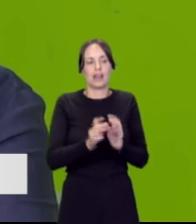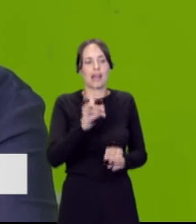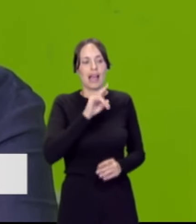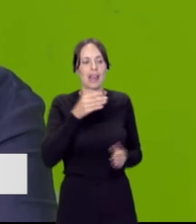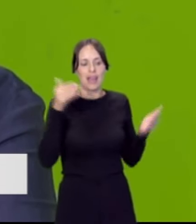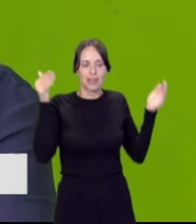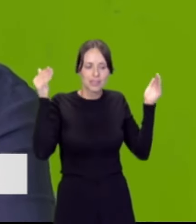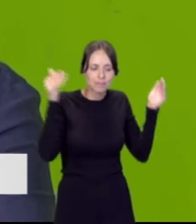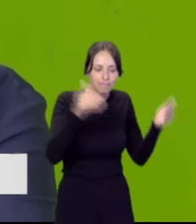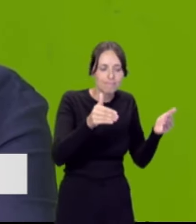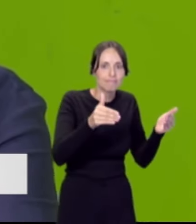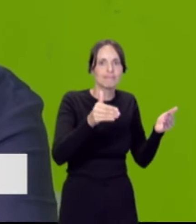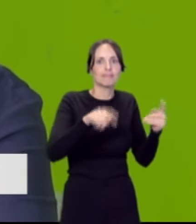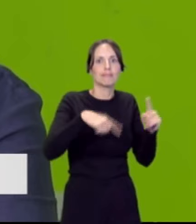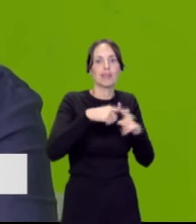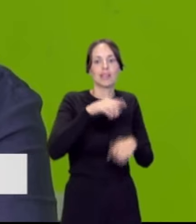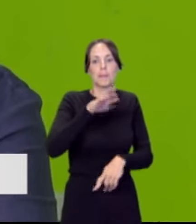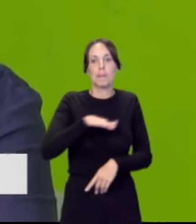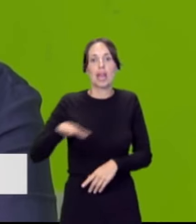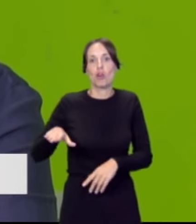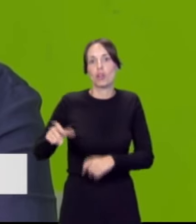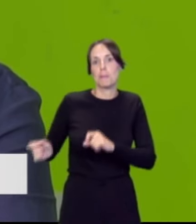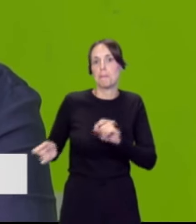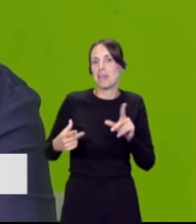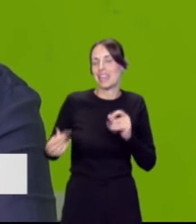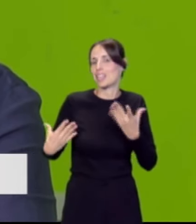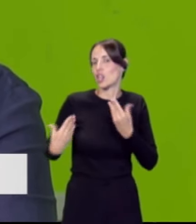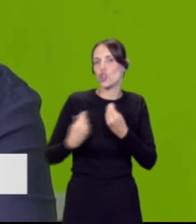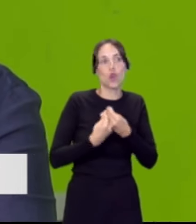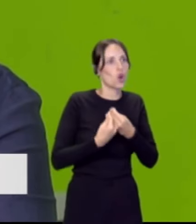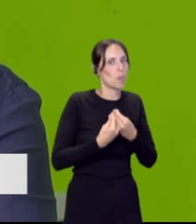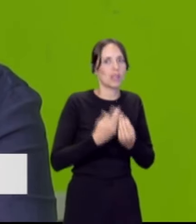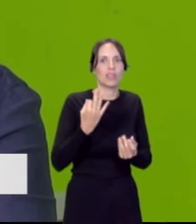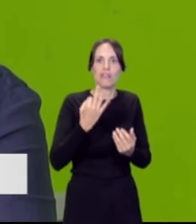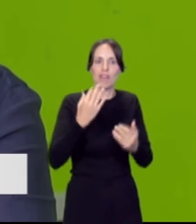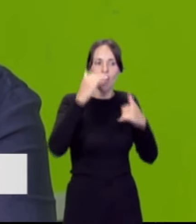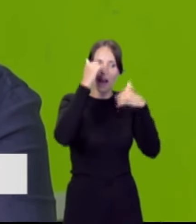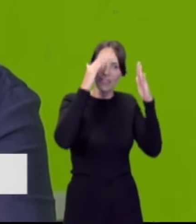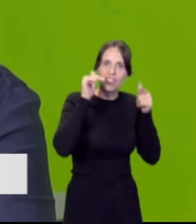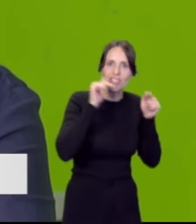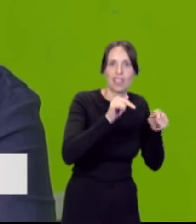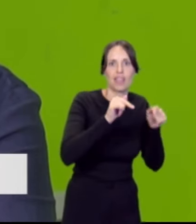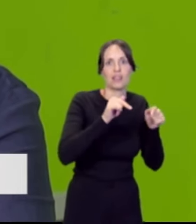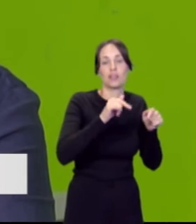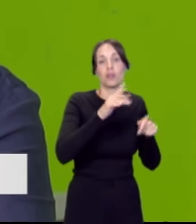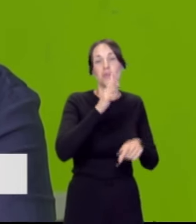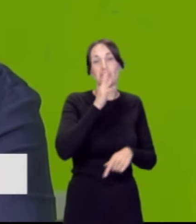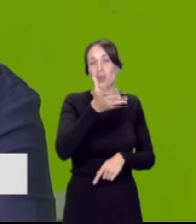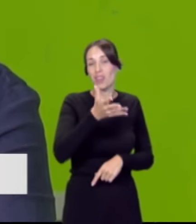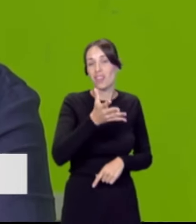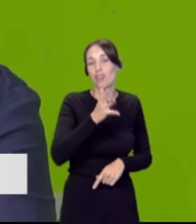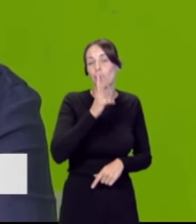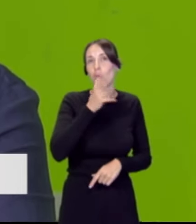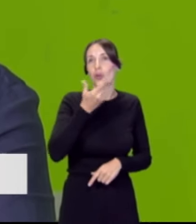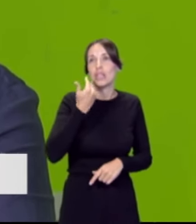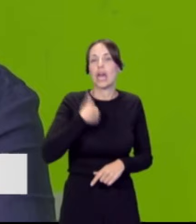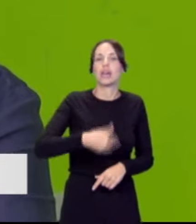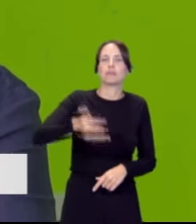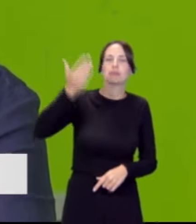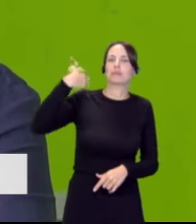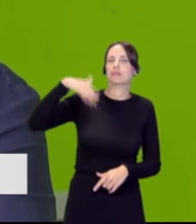todo piensen en los menores migrantes no acompañados. ¿Por qué tienen que pensar en los menores migrantes no acompañados? Porque llevamos ya desde hace